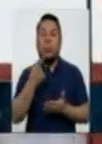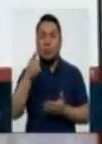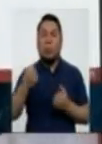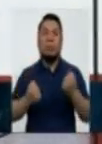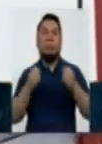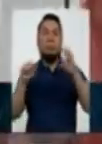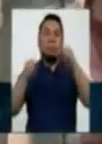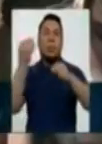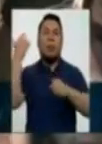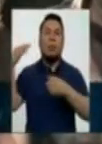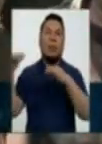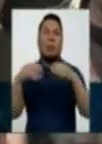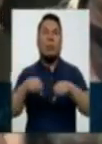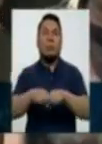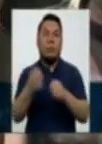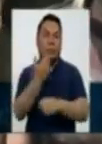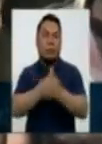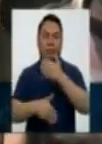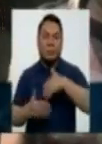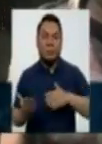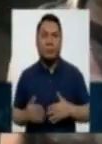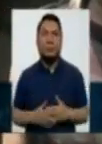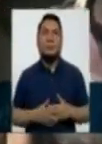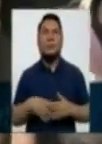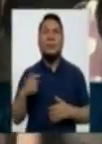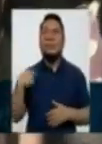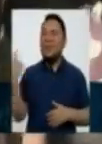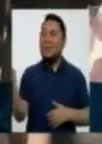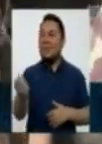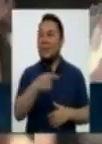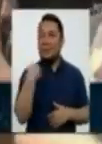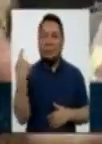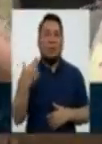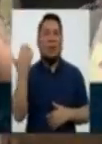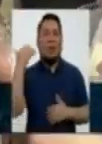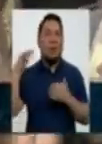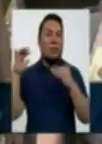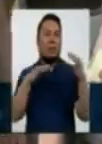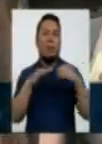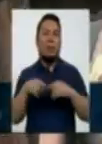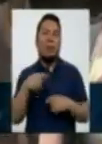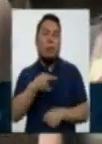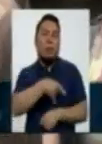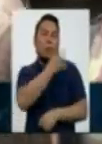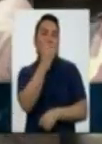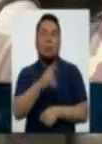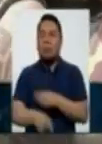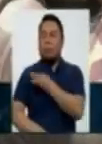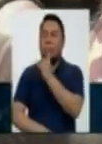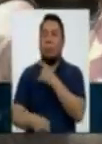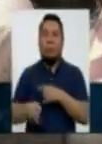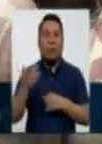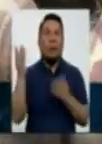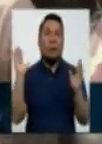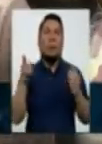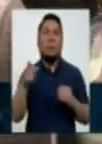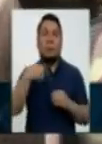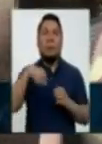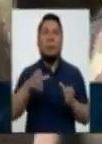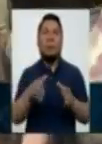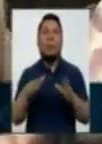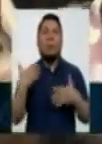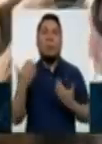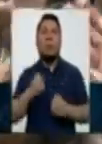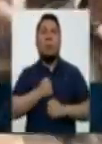limitaciones físicas. Acá estábamos todos los veteranos y también los compañeros que están acá apoyándonos, ¿no?, de la Brigada de Fuerzas